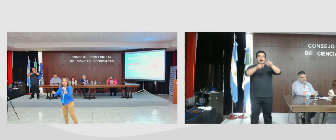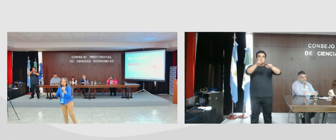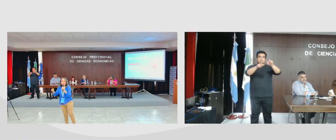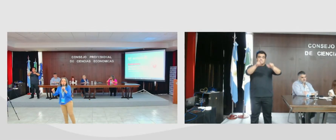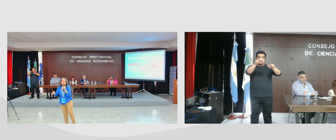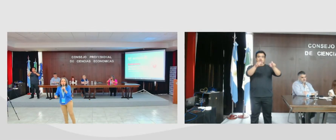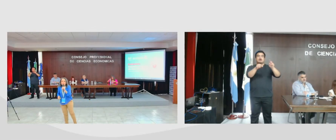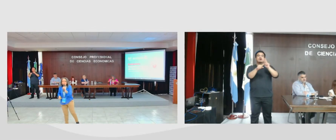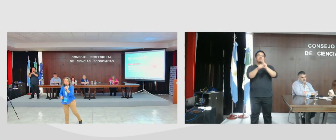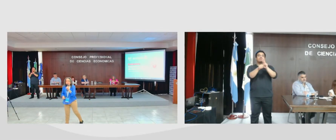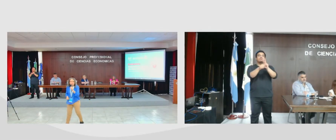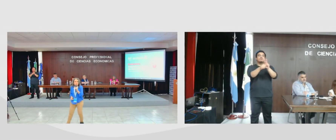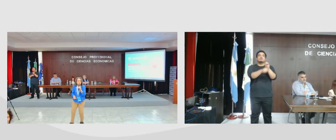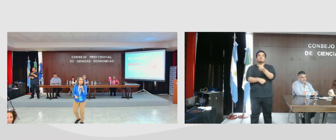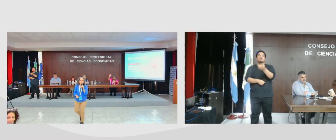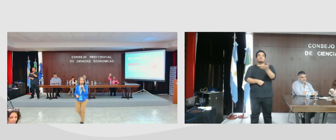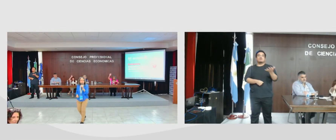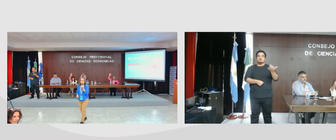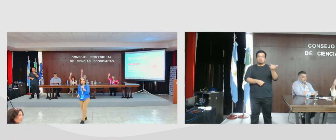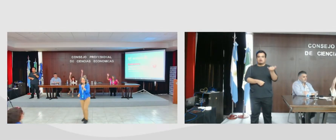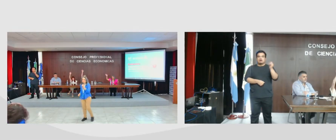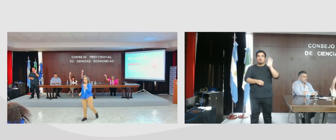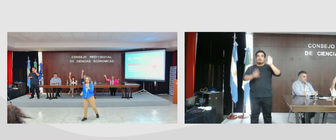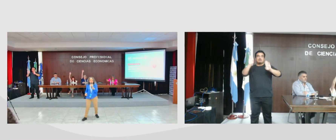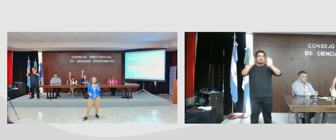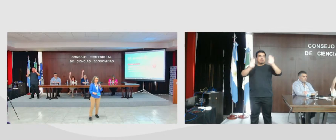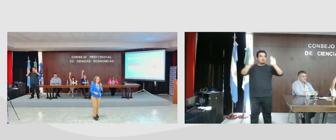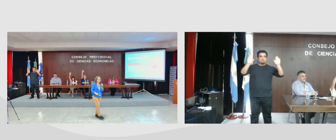sala? ¿Pueden levantar la mano, por favor?